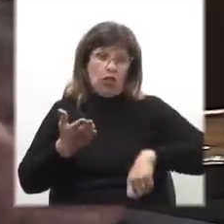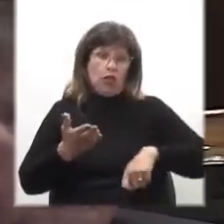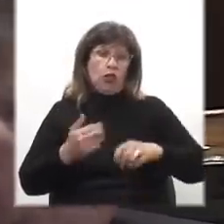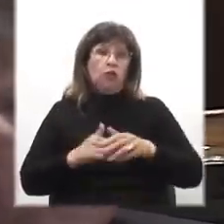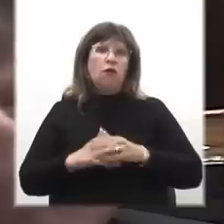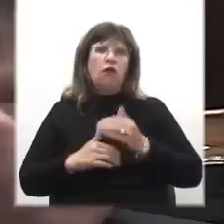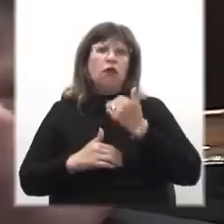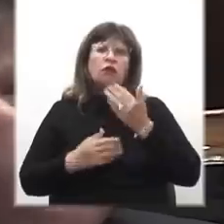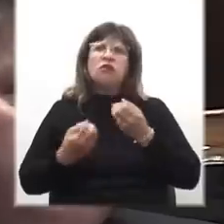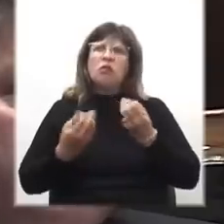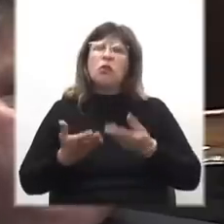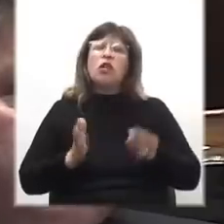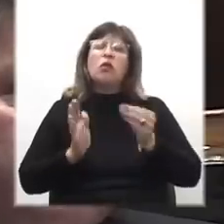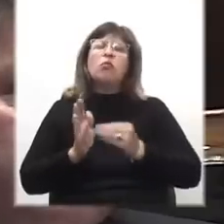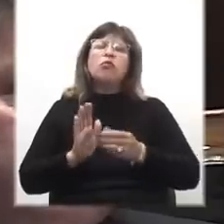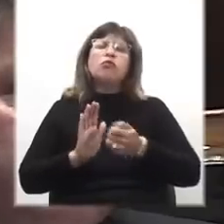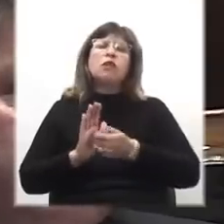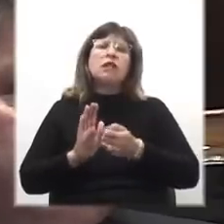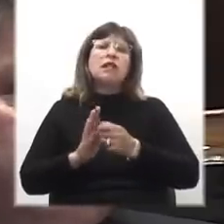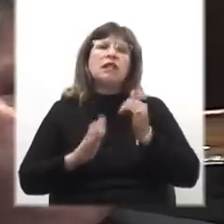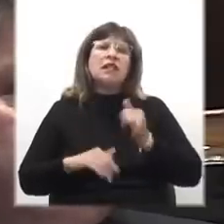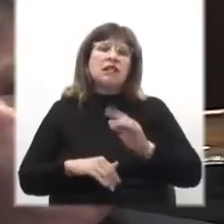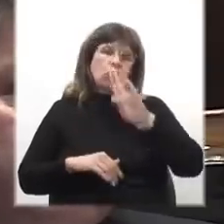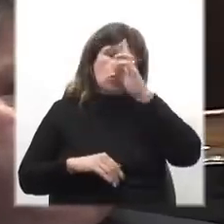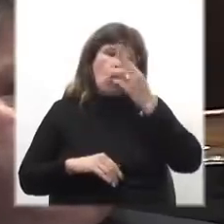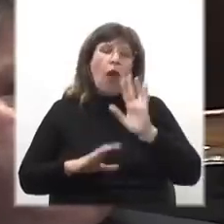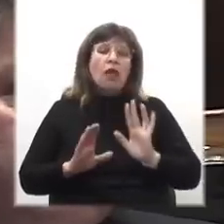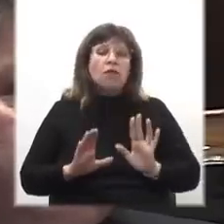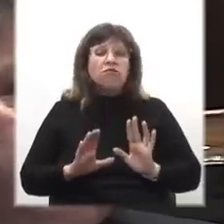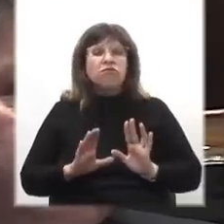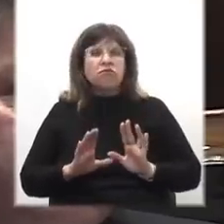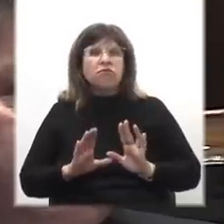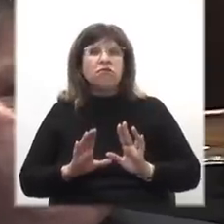no sé por qué puso un artículo que dice que si el Uruguay